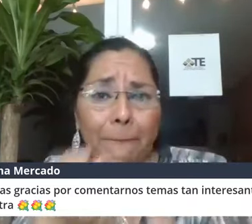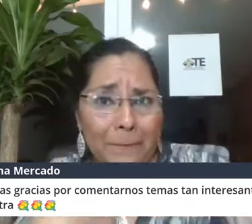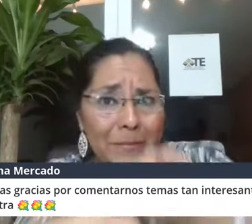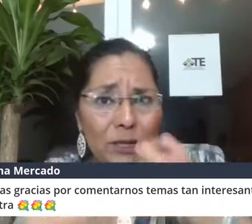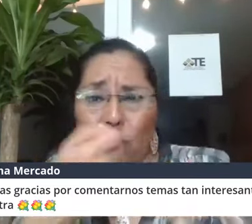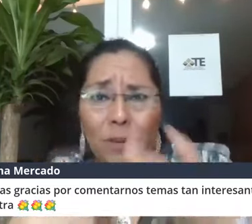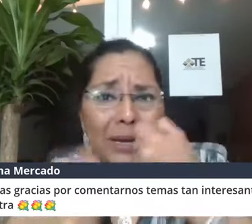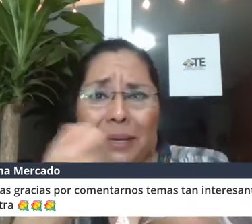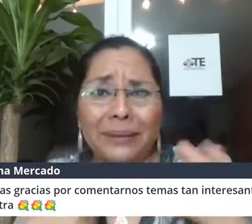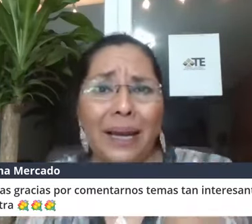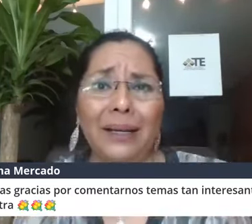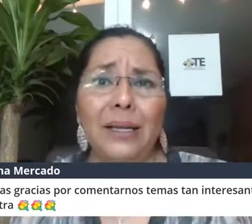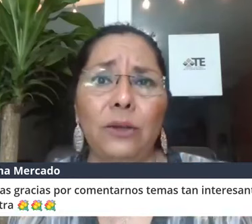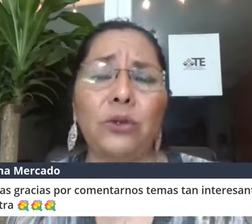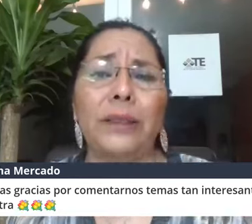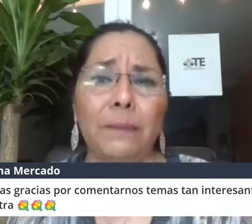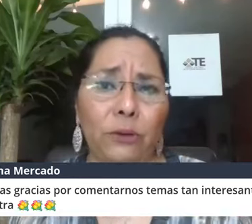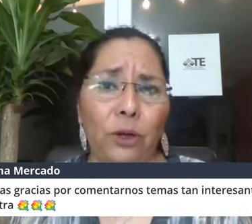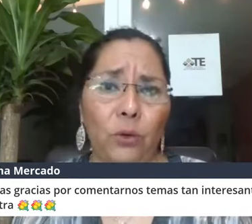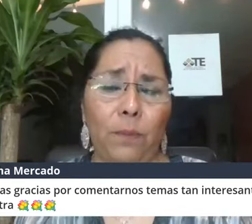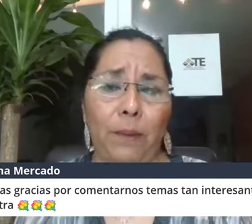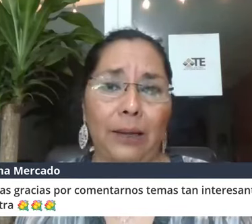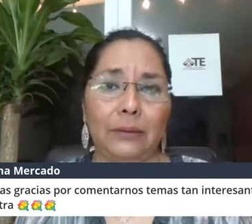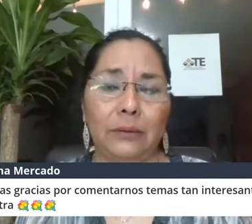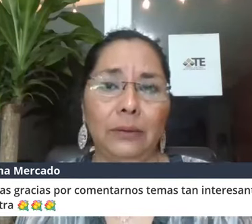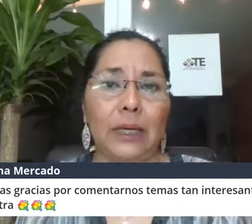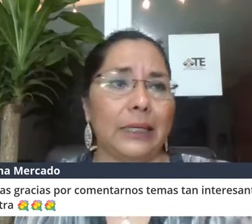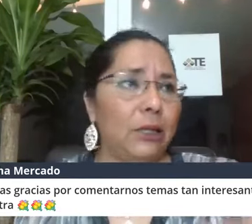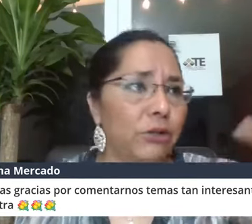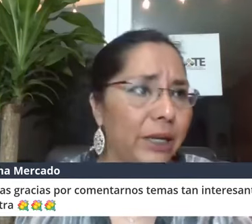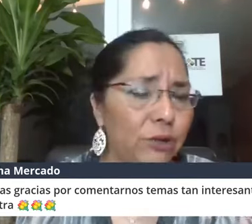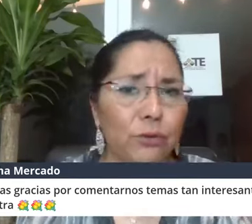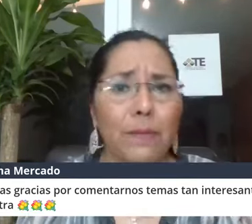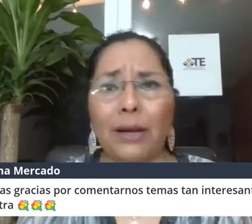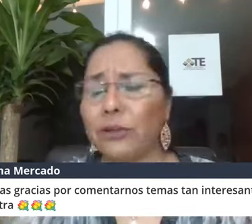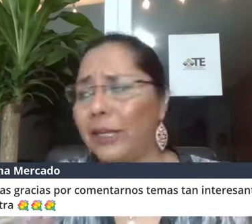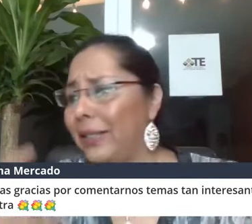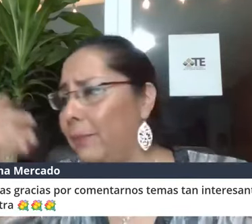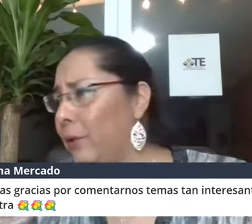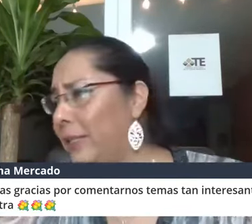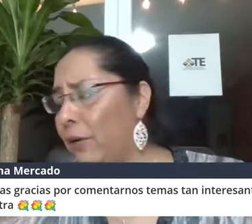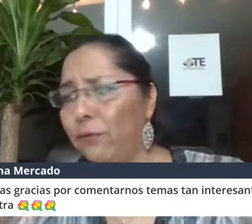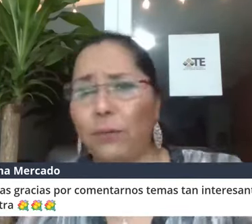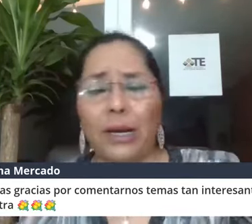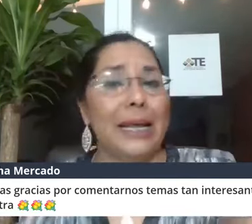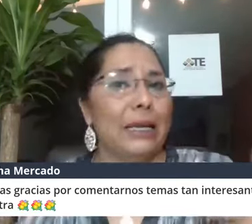alimentarte, solo va a alimentar tu sentimiento de culpa, ¿no? Que si los derechos humanos,